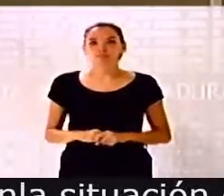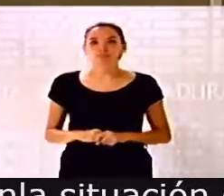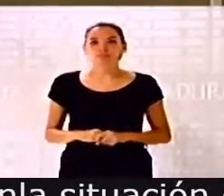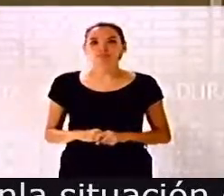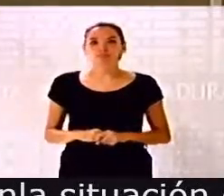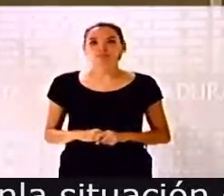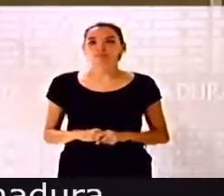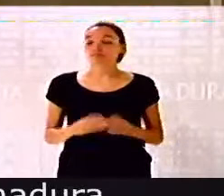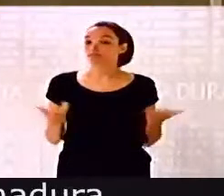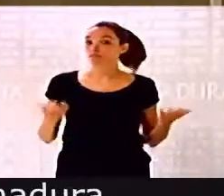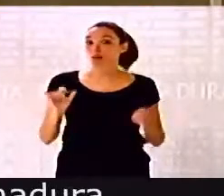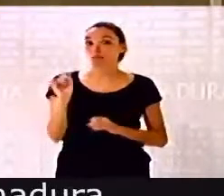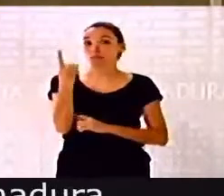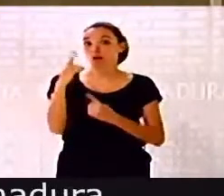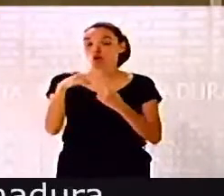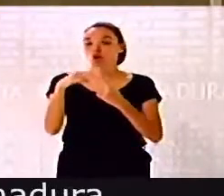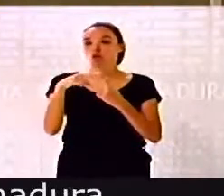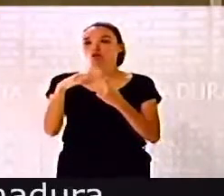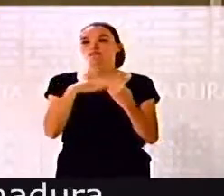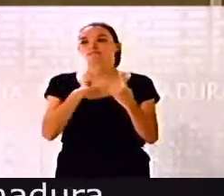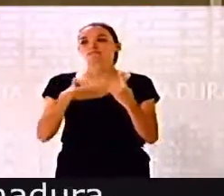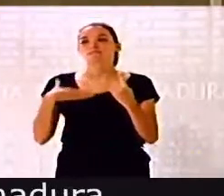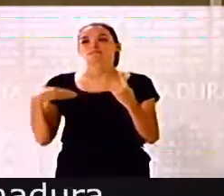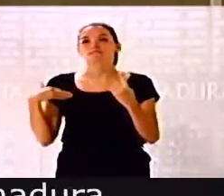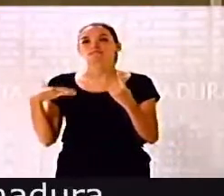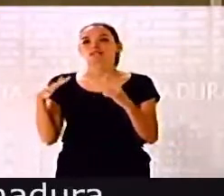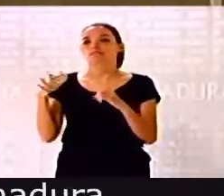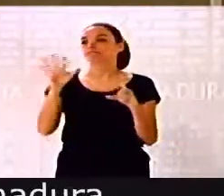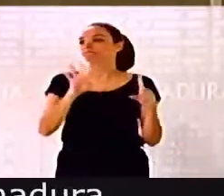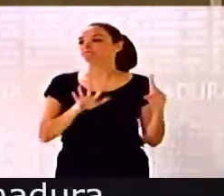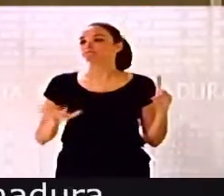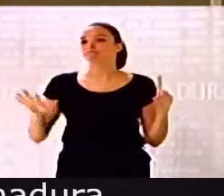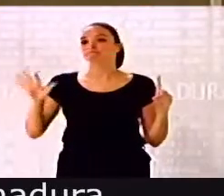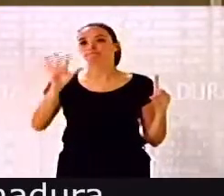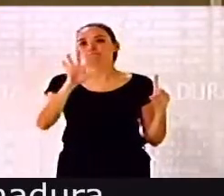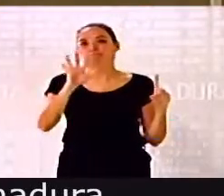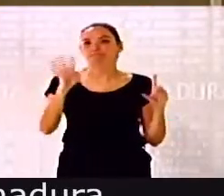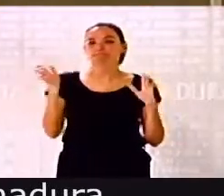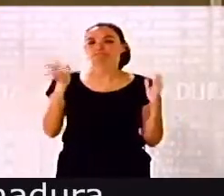Quiero hacerles, en primer lugar, un contexto nacional.